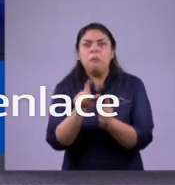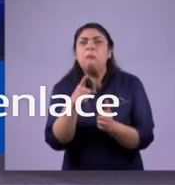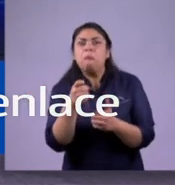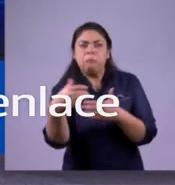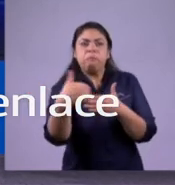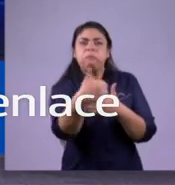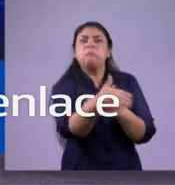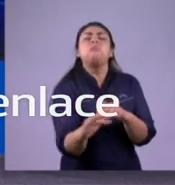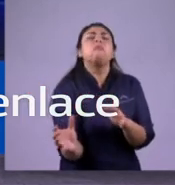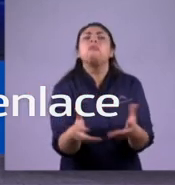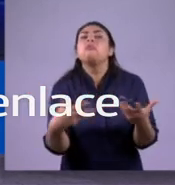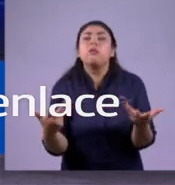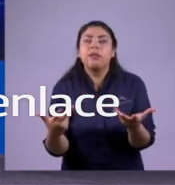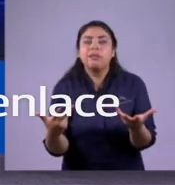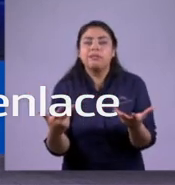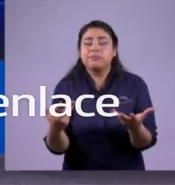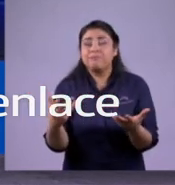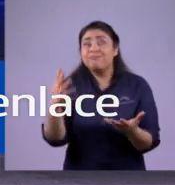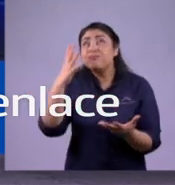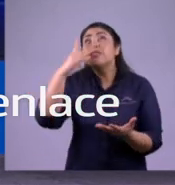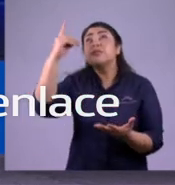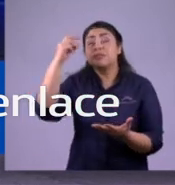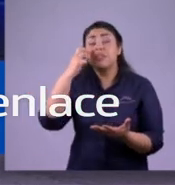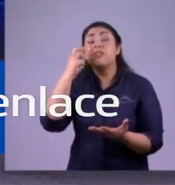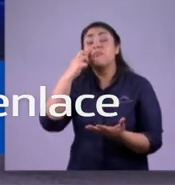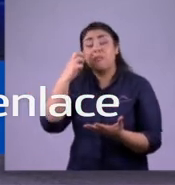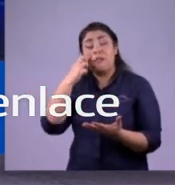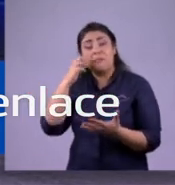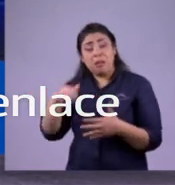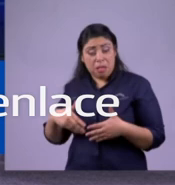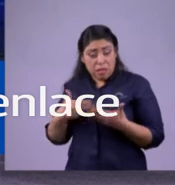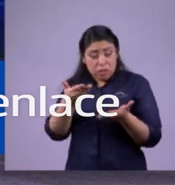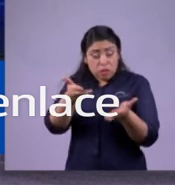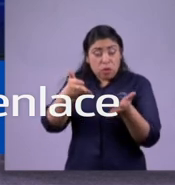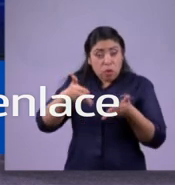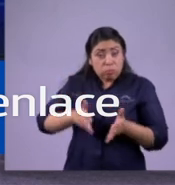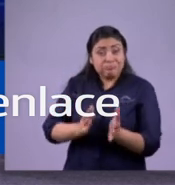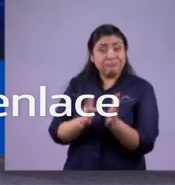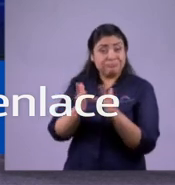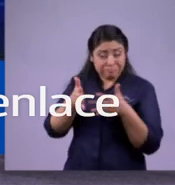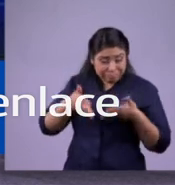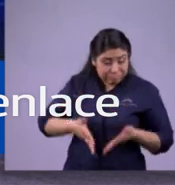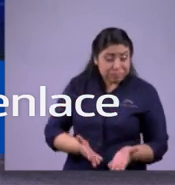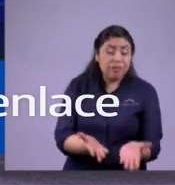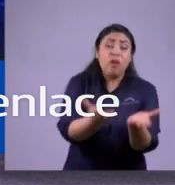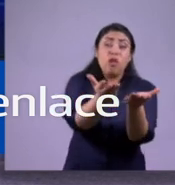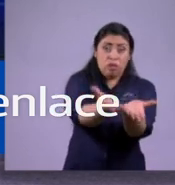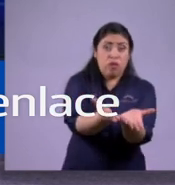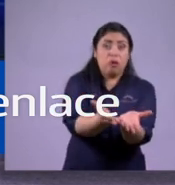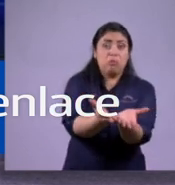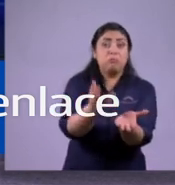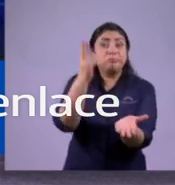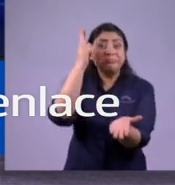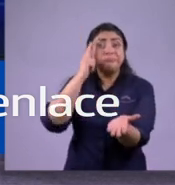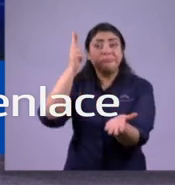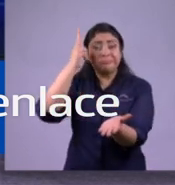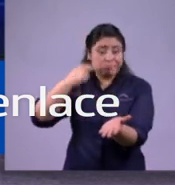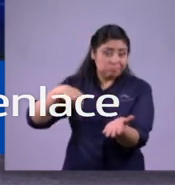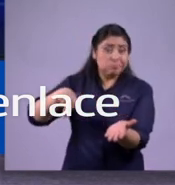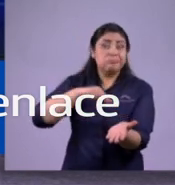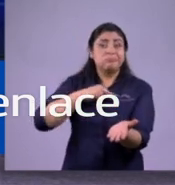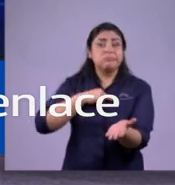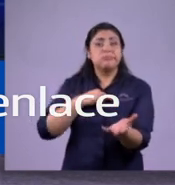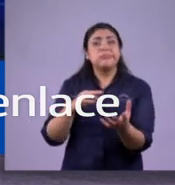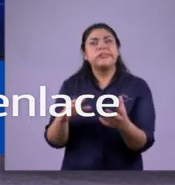el que no escatimó ni a su propio hijo sino que lo entregó por todos nosotros como